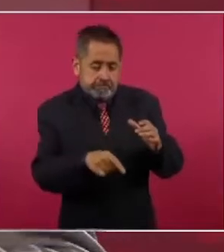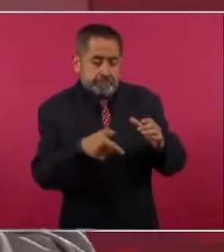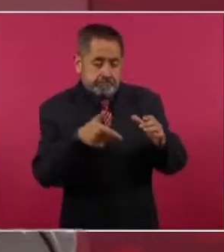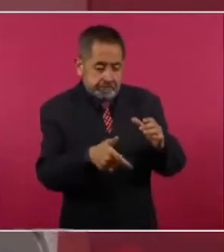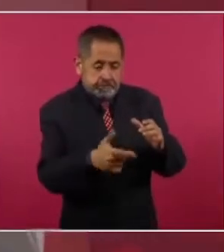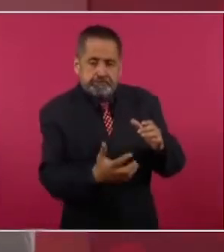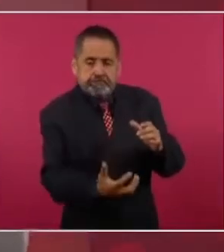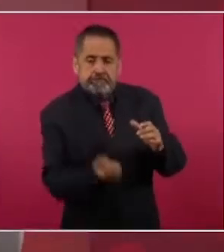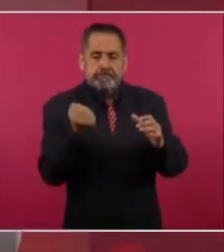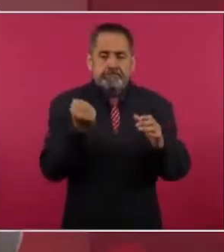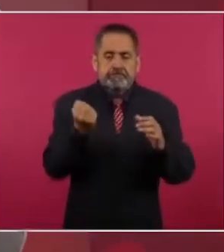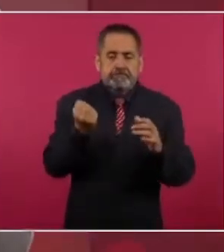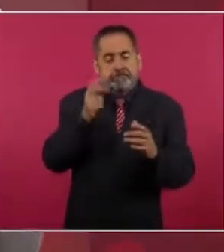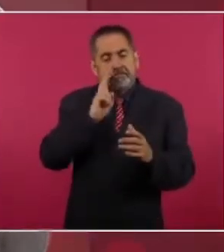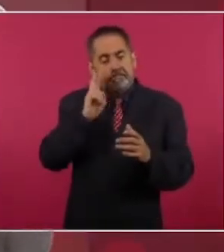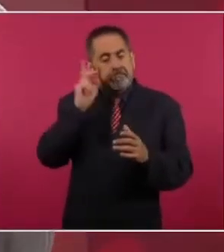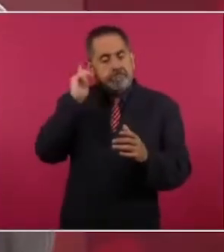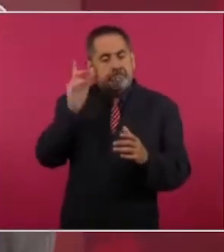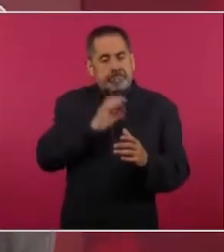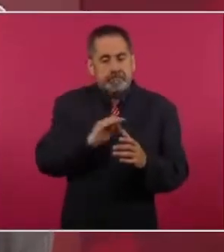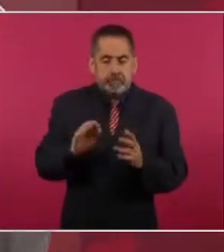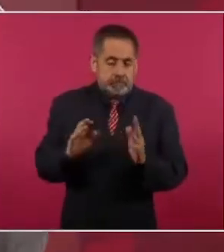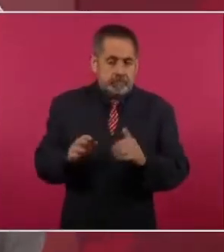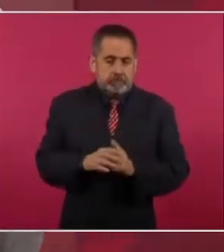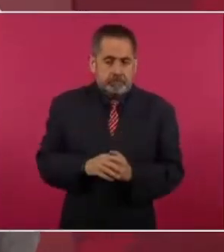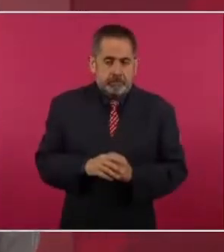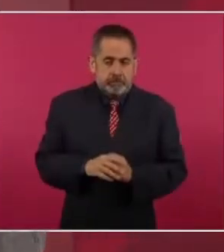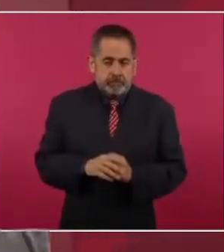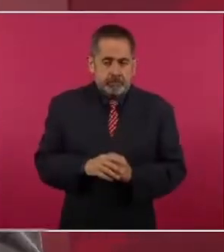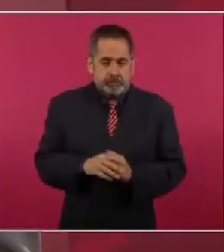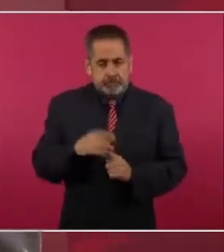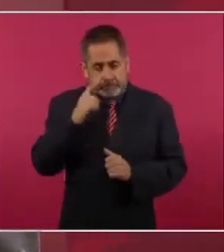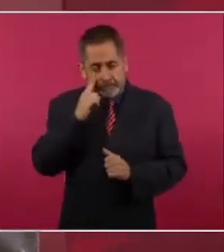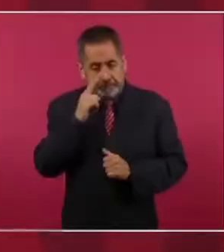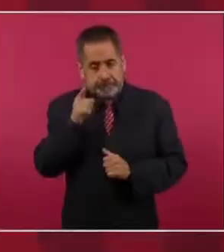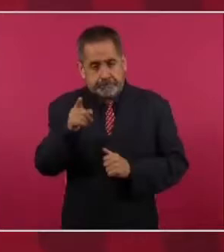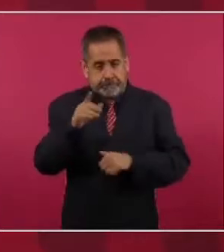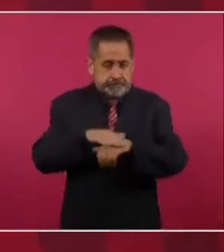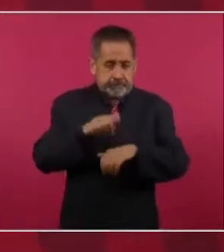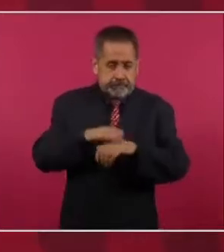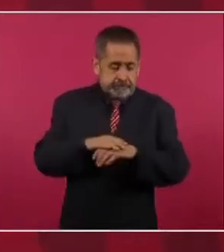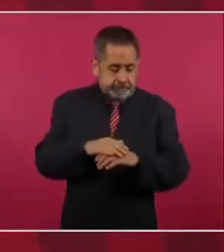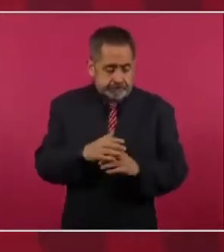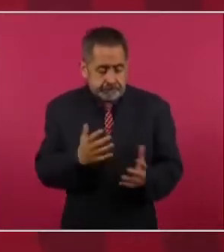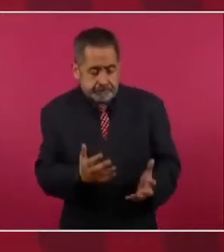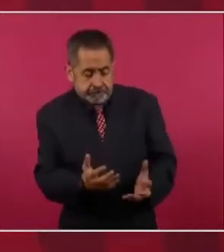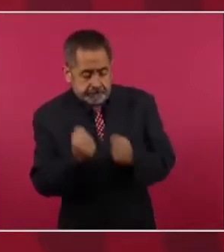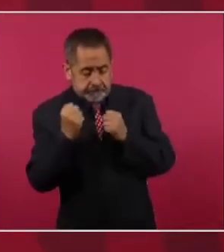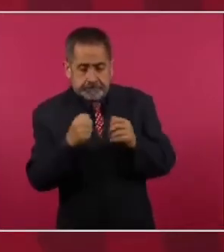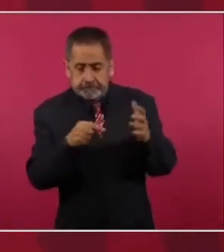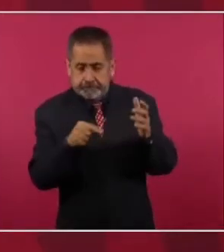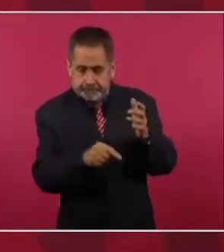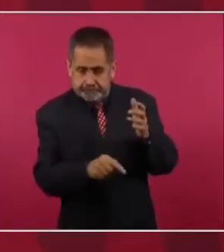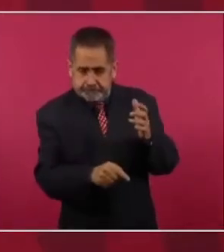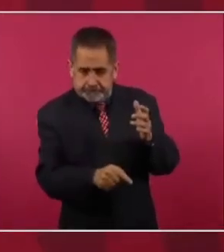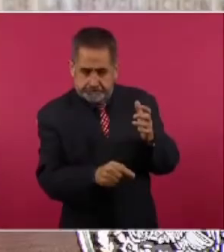Entonces, cuando rescatemos a los mineros,